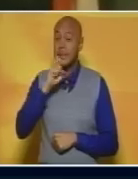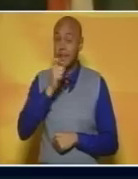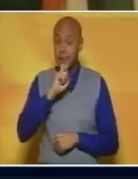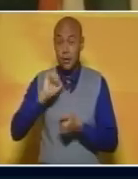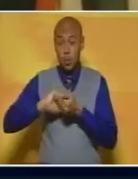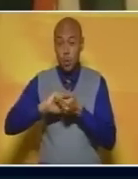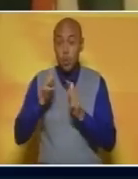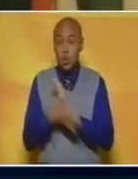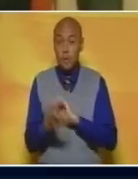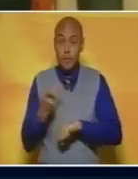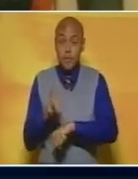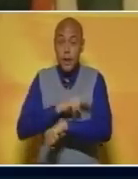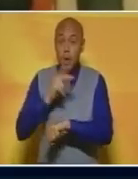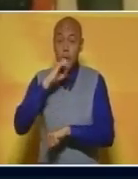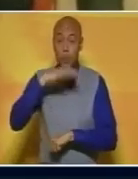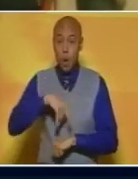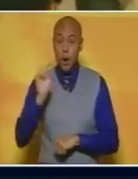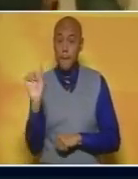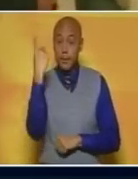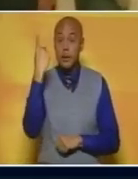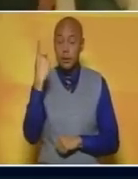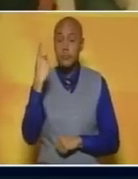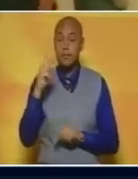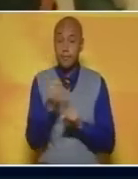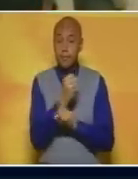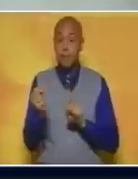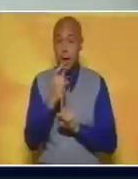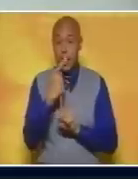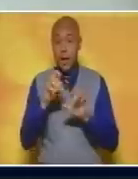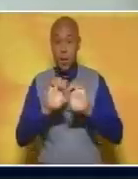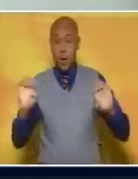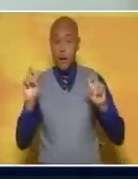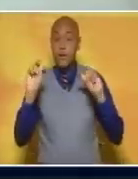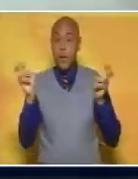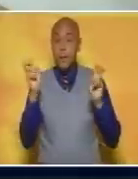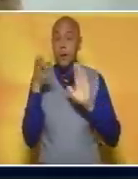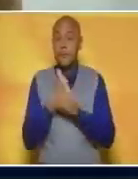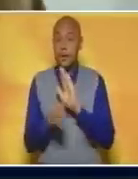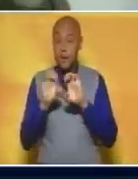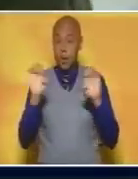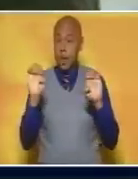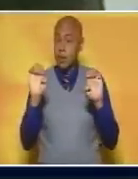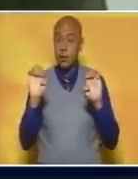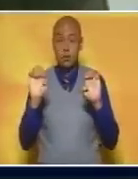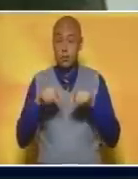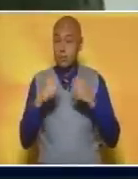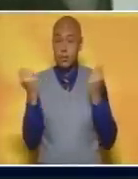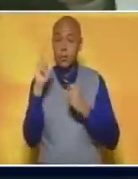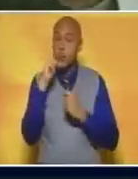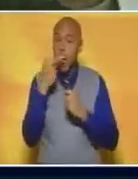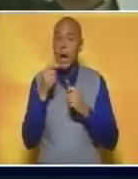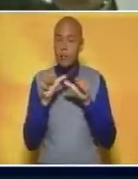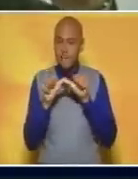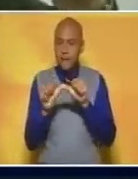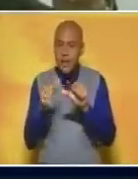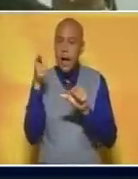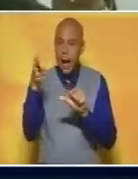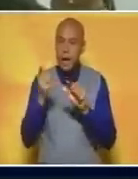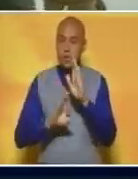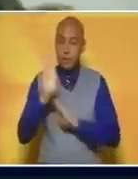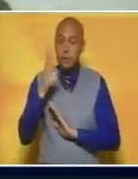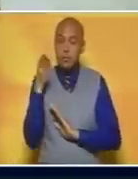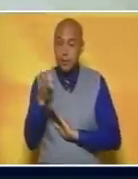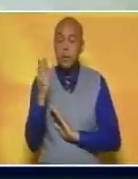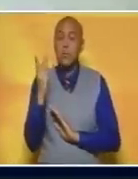tenido Venezuela en toda su historia. Y la educación no se quebró, allí se mantuvo.